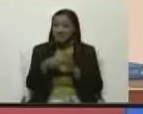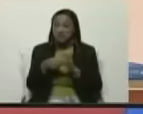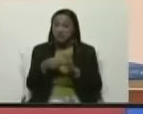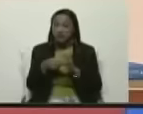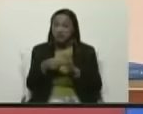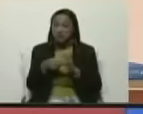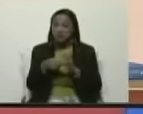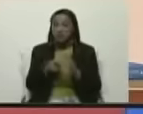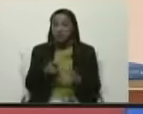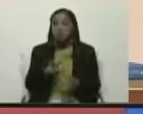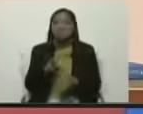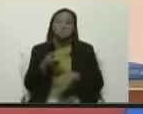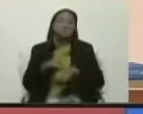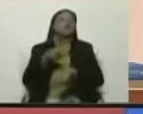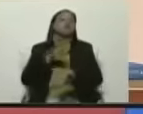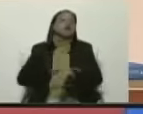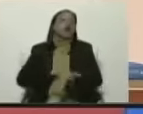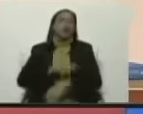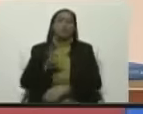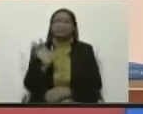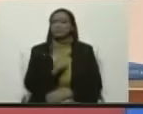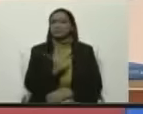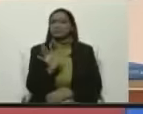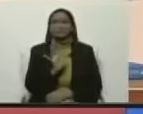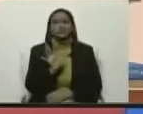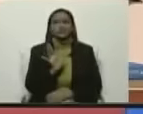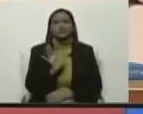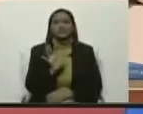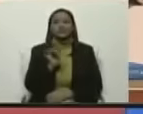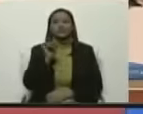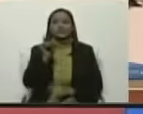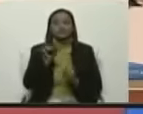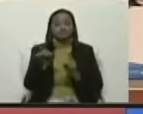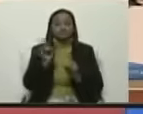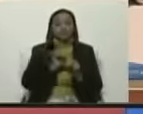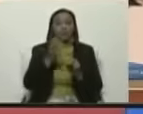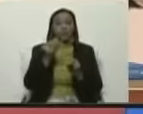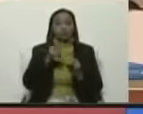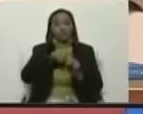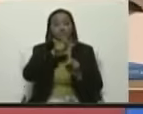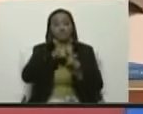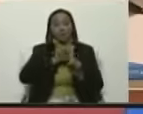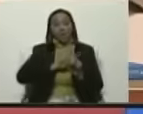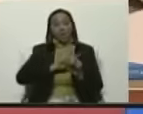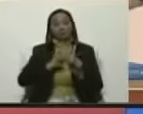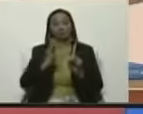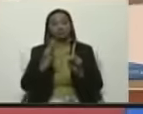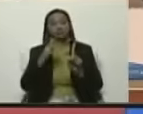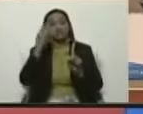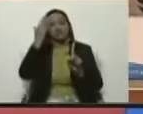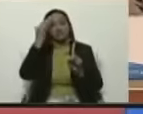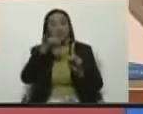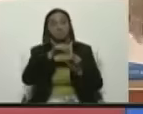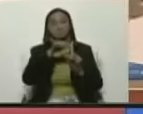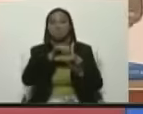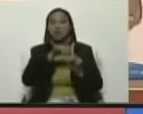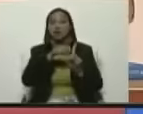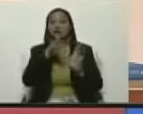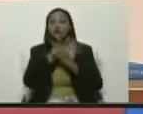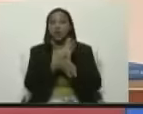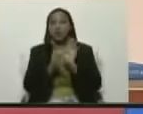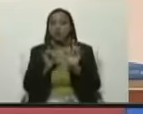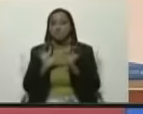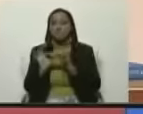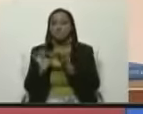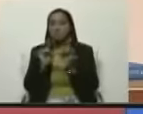Eso no es lo peor de este señor. Es los planes que están detrás de él. Los planes de violencia, los cuales es cómplice.